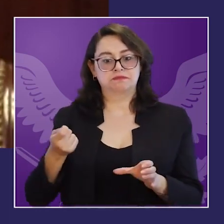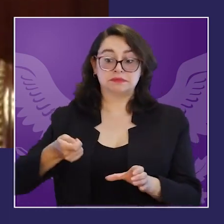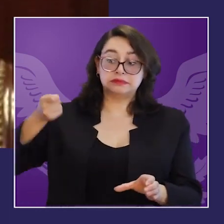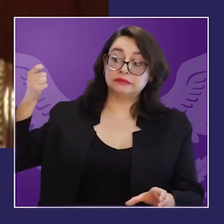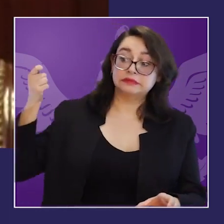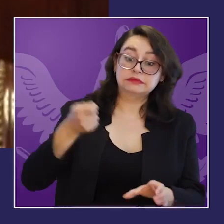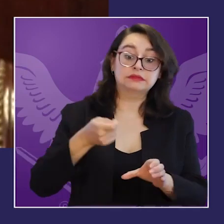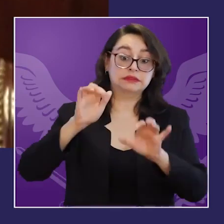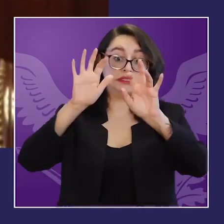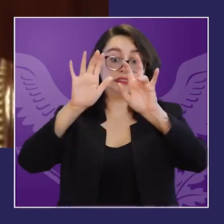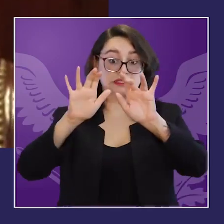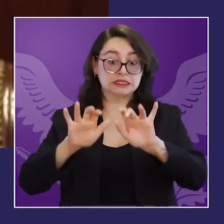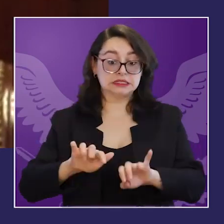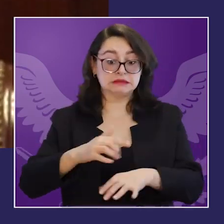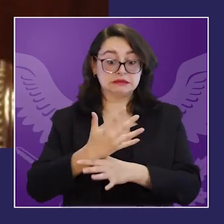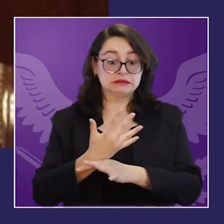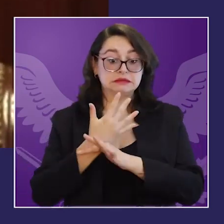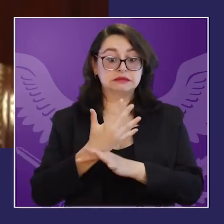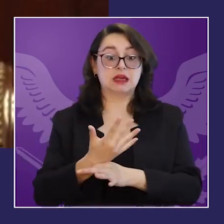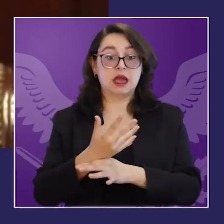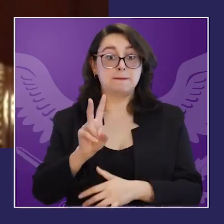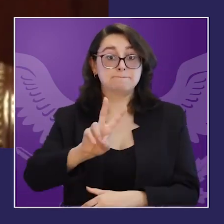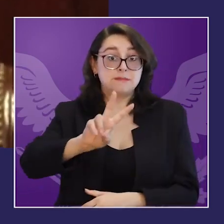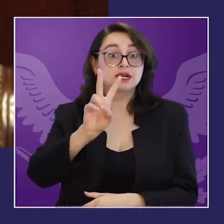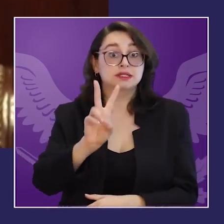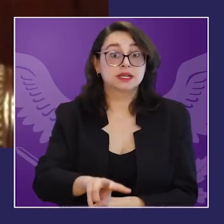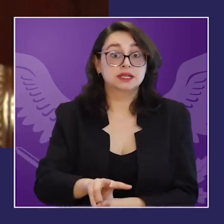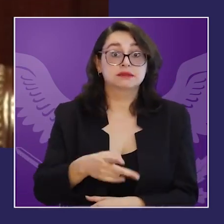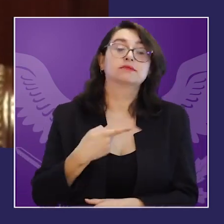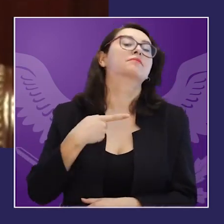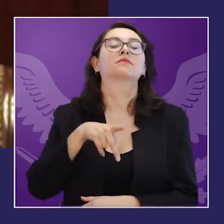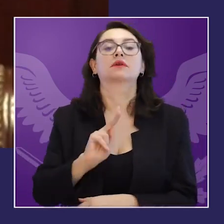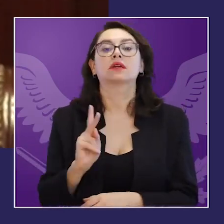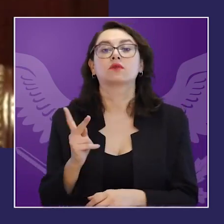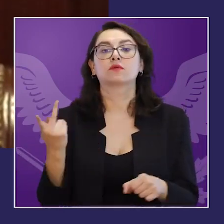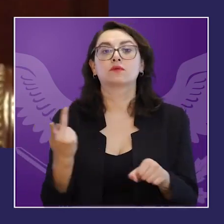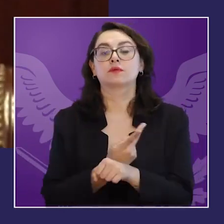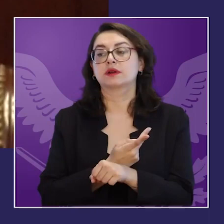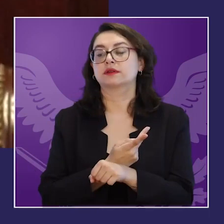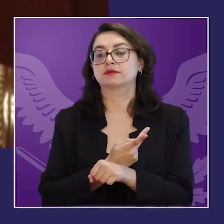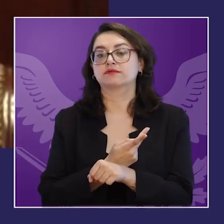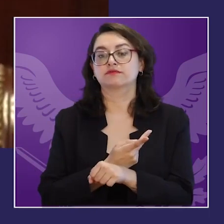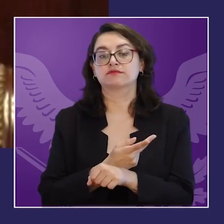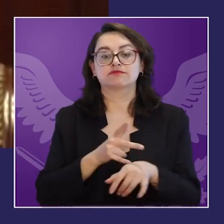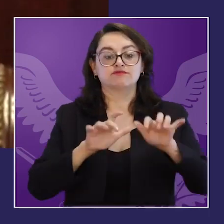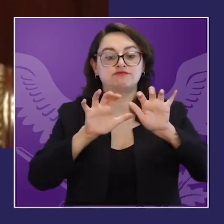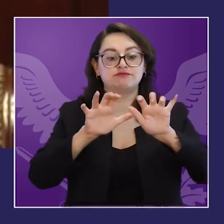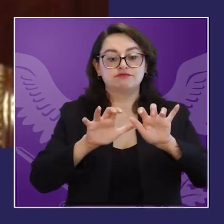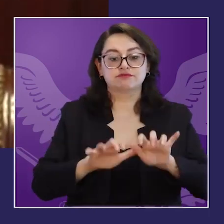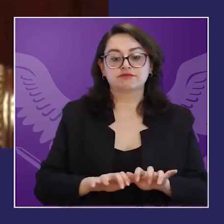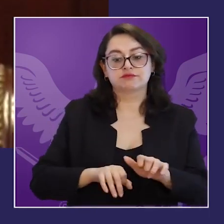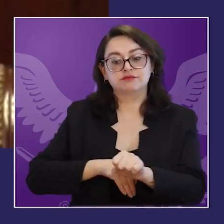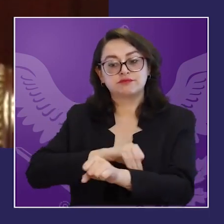también hay una verdad y un relato que es reparador y otro que no. Esa víctima